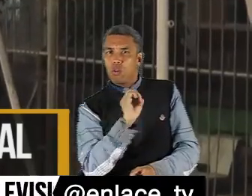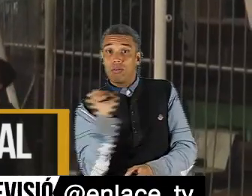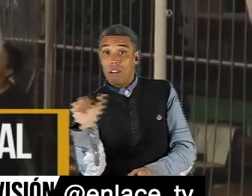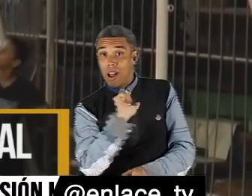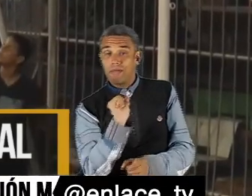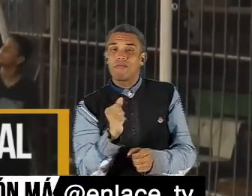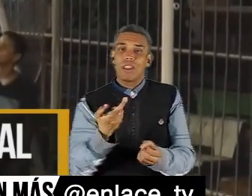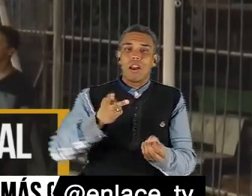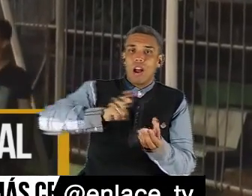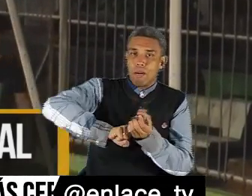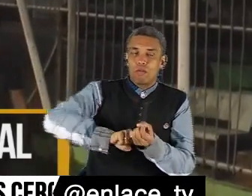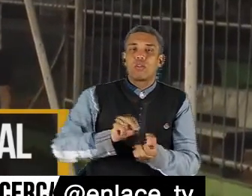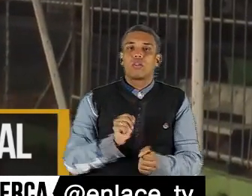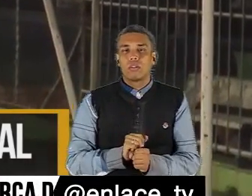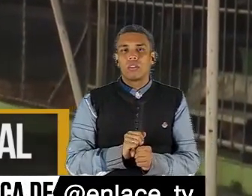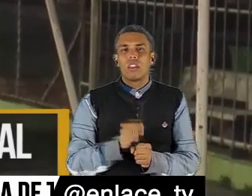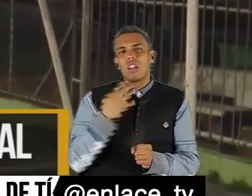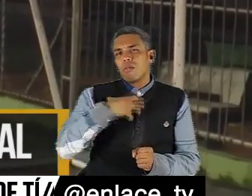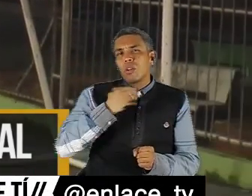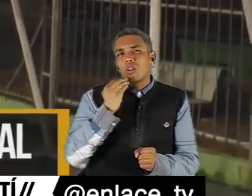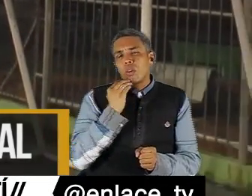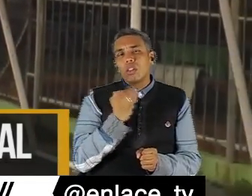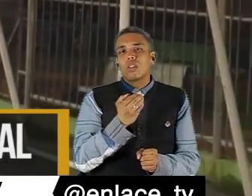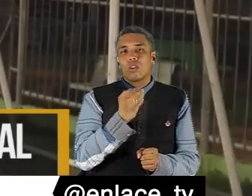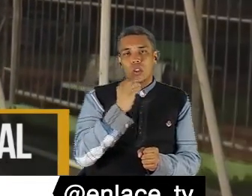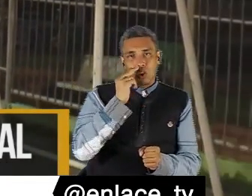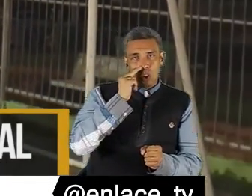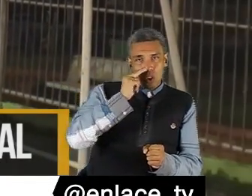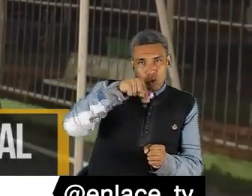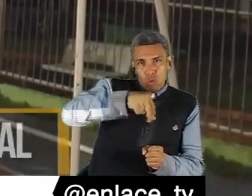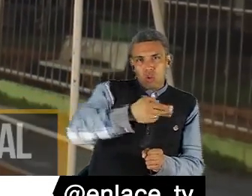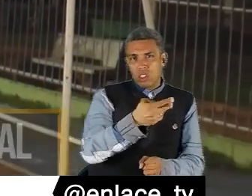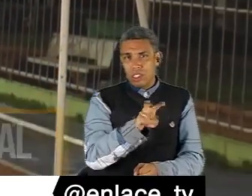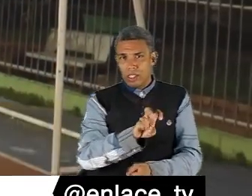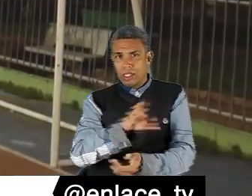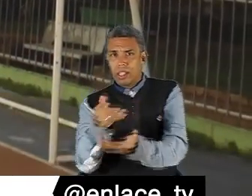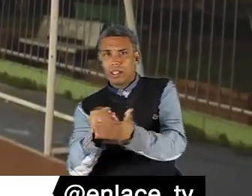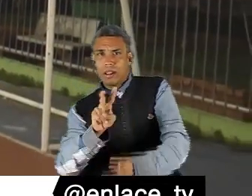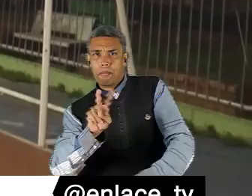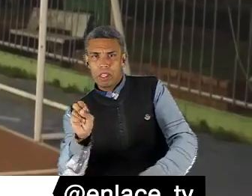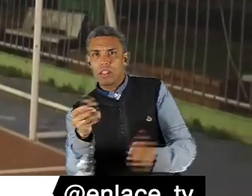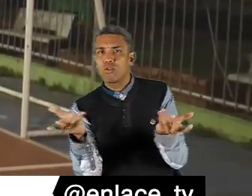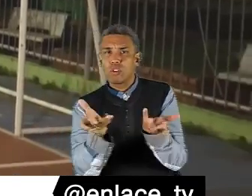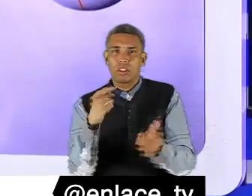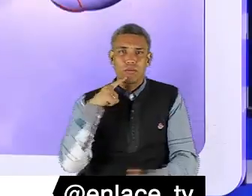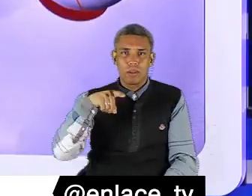El evento se cumplirá del 17 al 20 de junio en la ciudad de Bucaramanga.